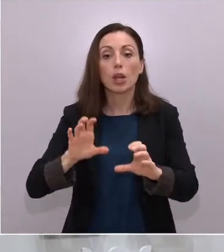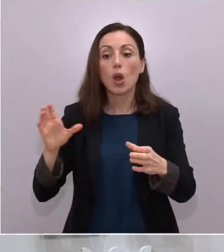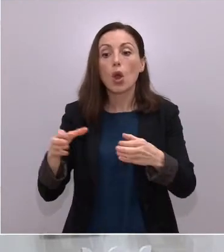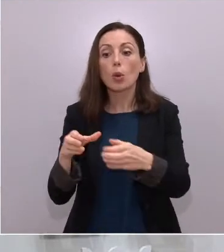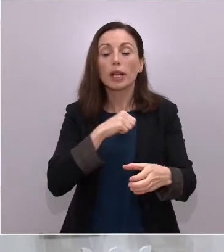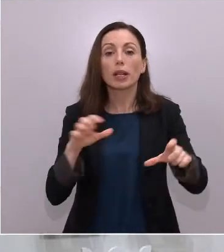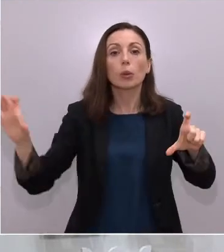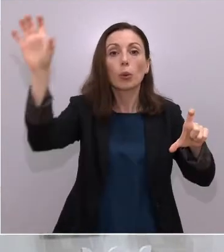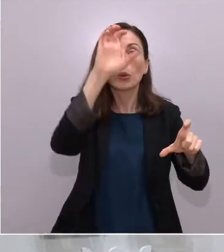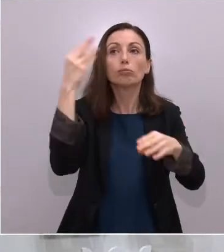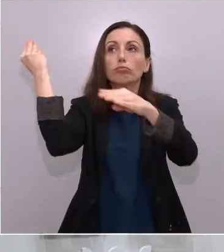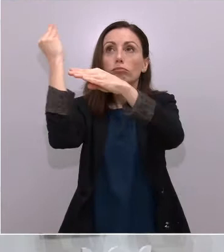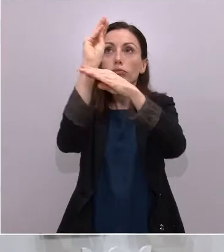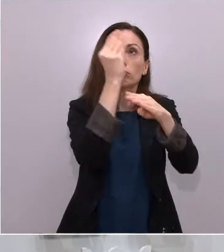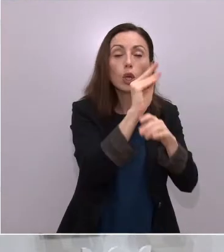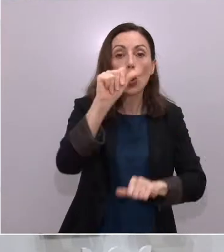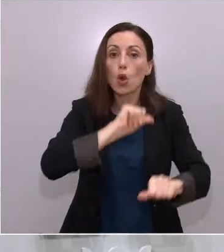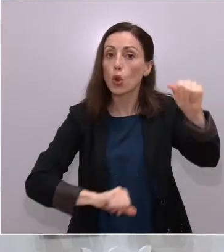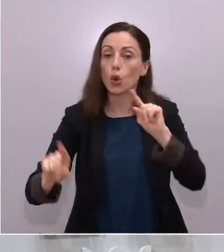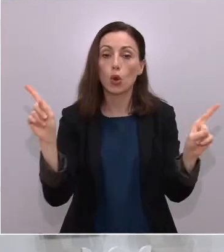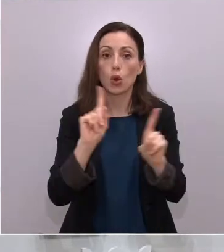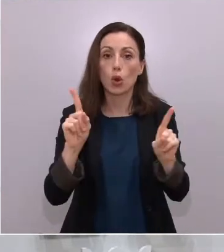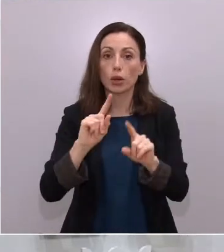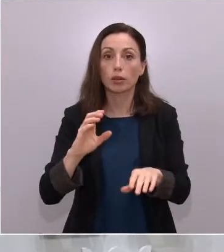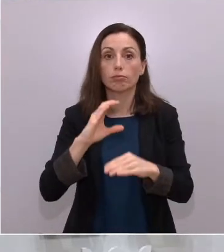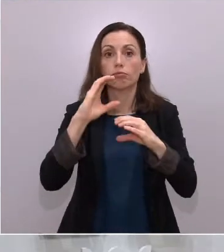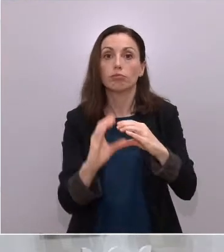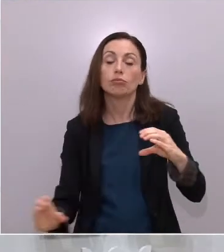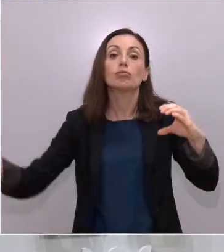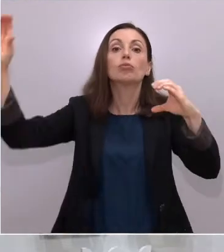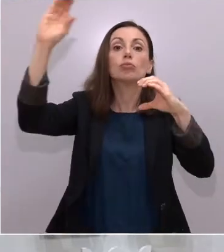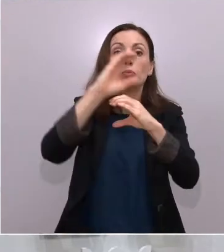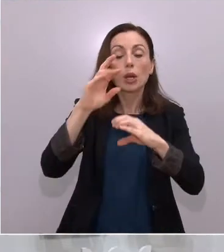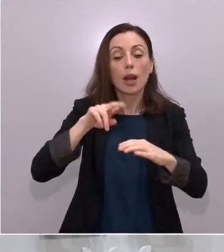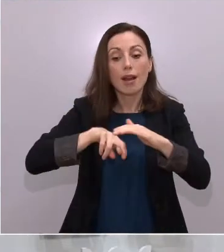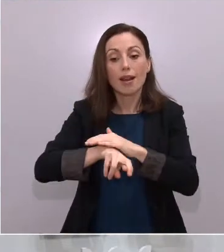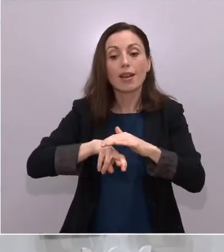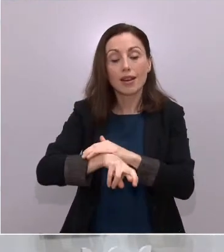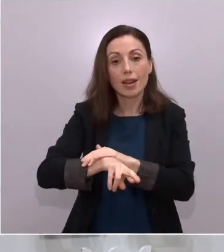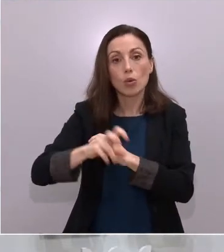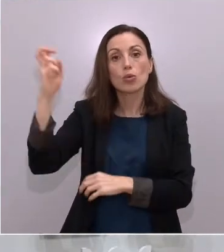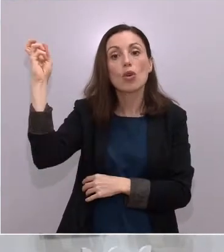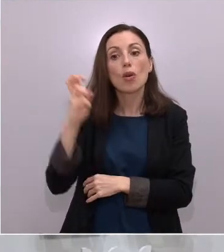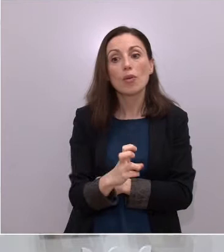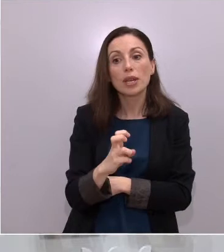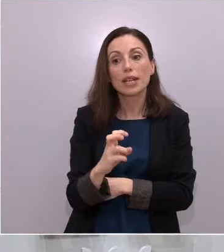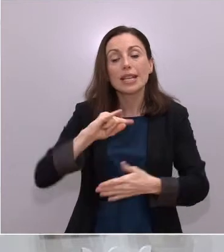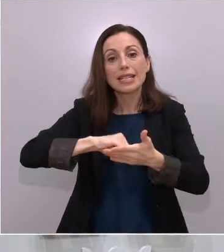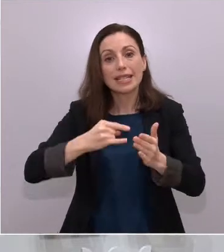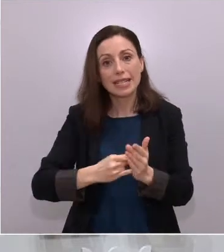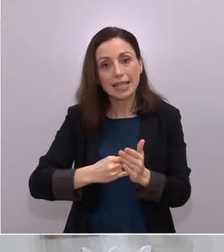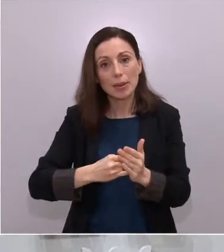comunidades autónomas de un fondo no reembolsable adicional a los recursos procedentes del sistema de financiación